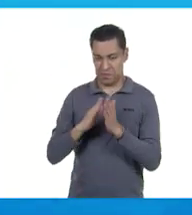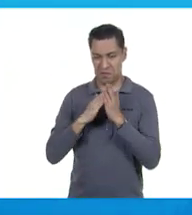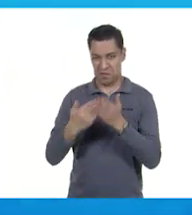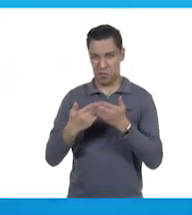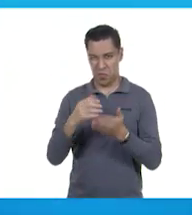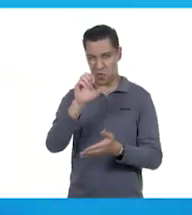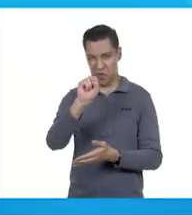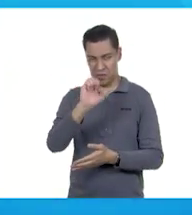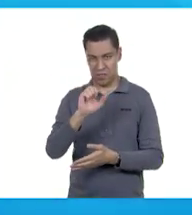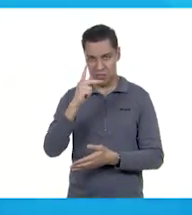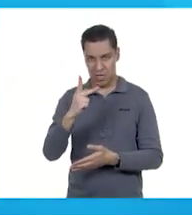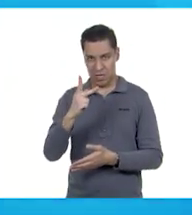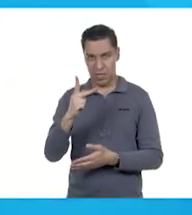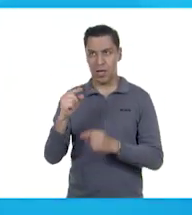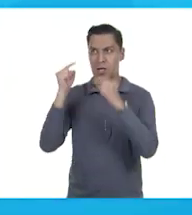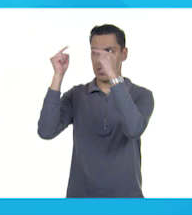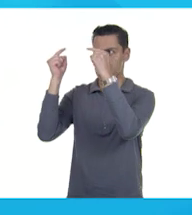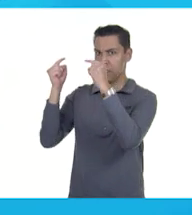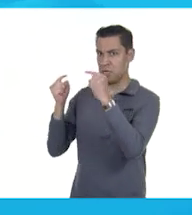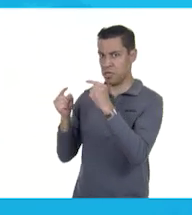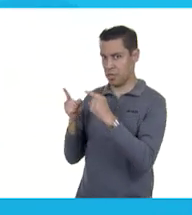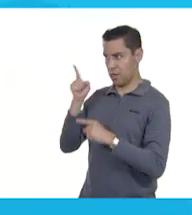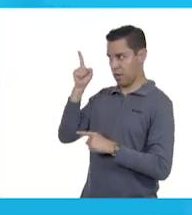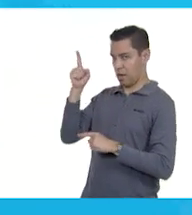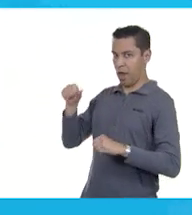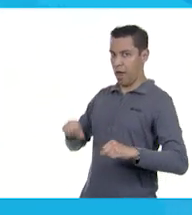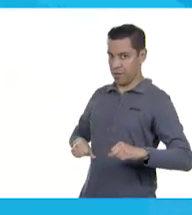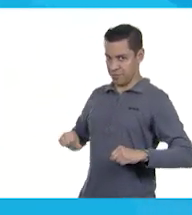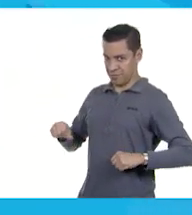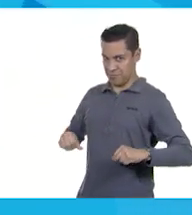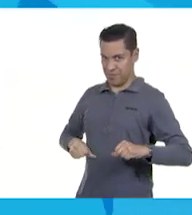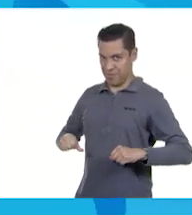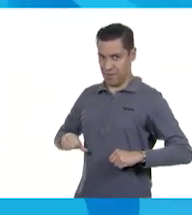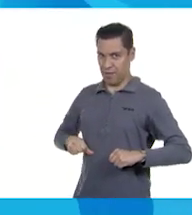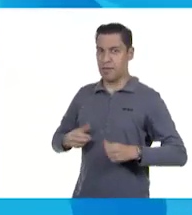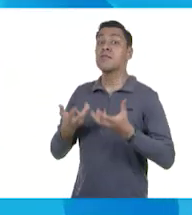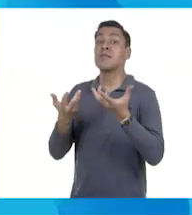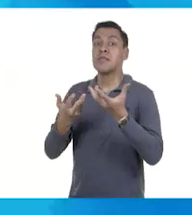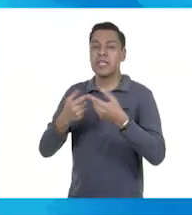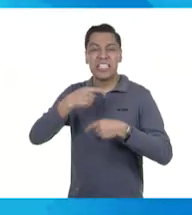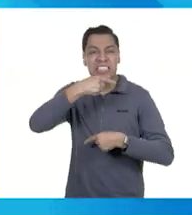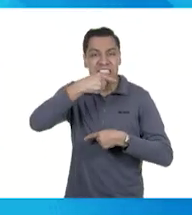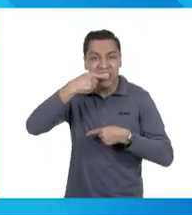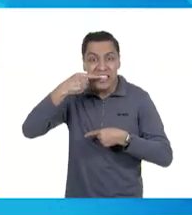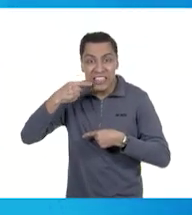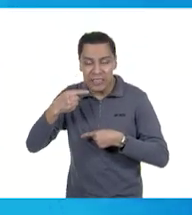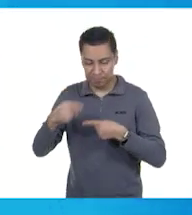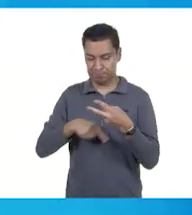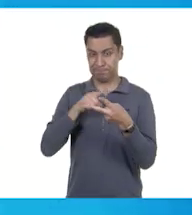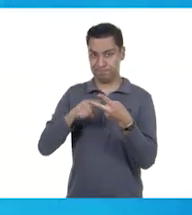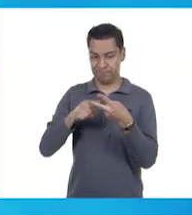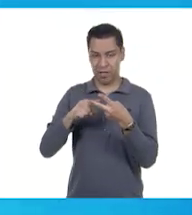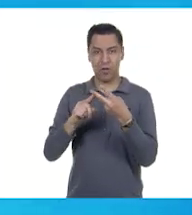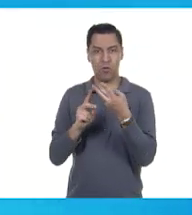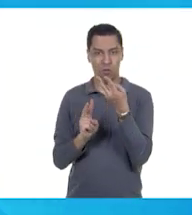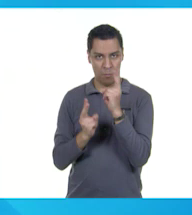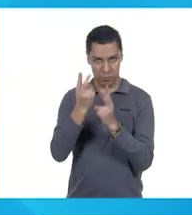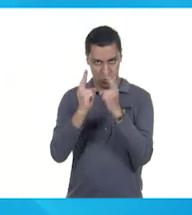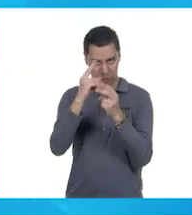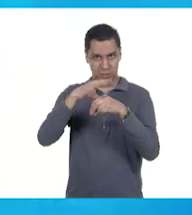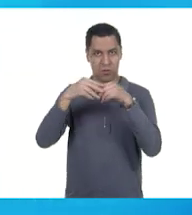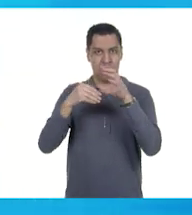hábitos de higiene. Y viene una actividad que hemos realizado en nuestra clase, como lavarnos los dientes, lavar frutas y